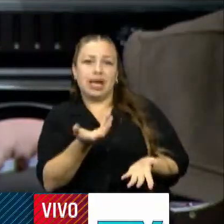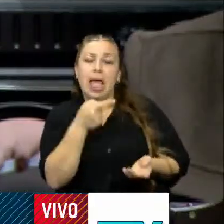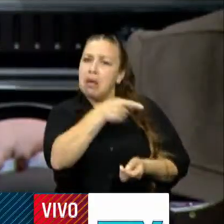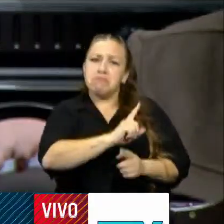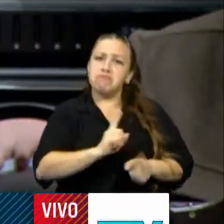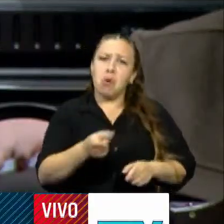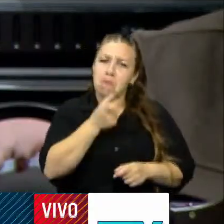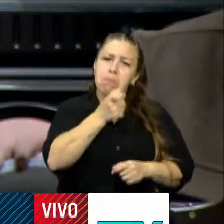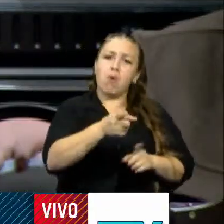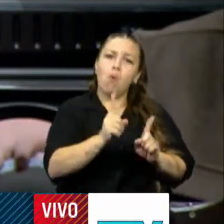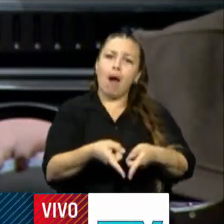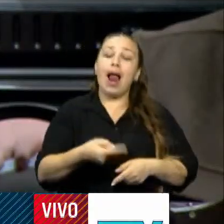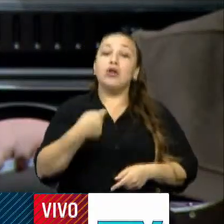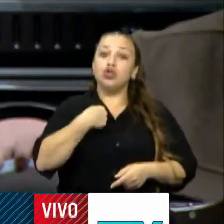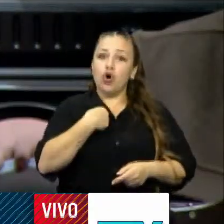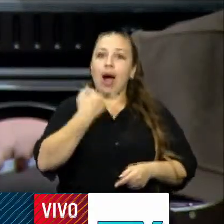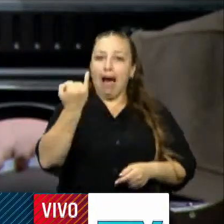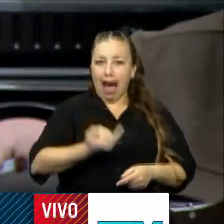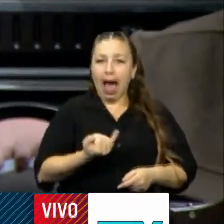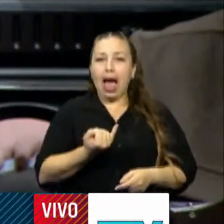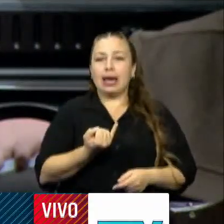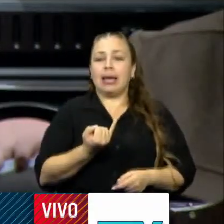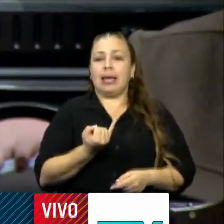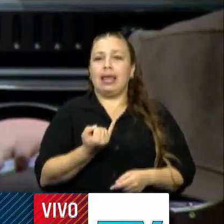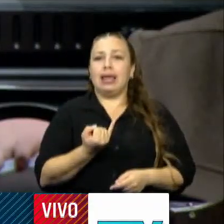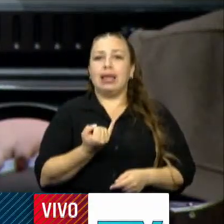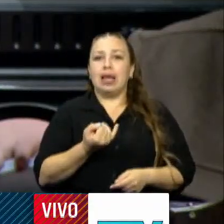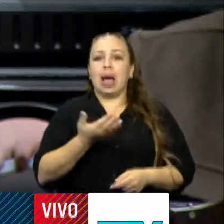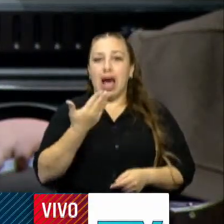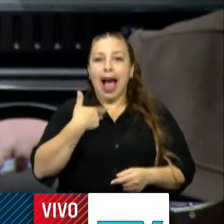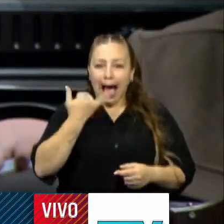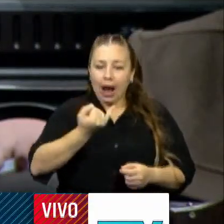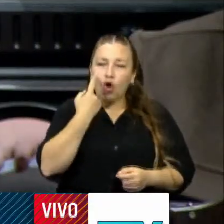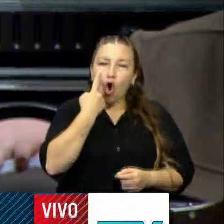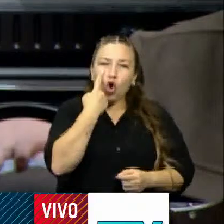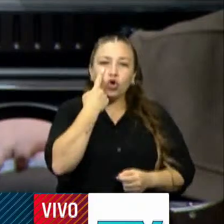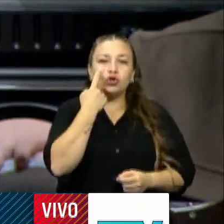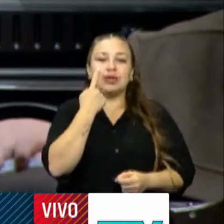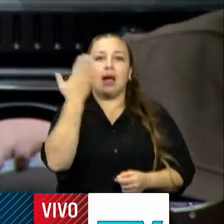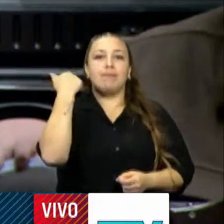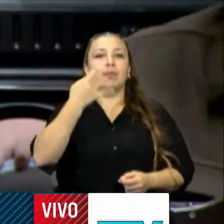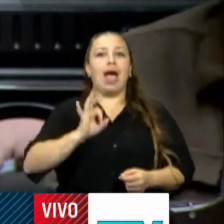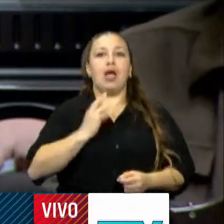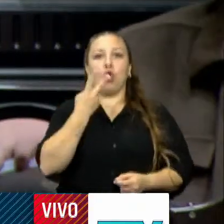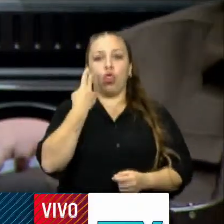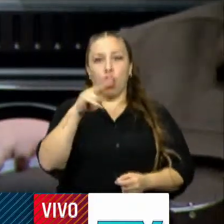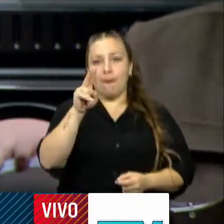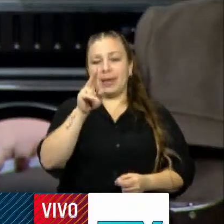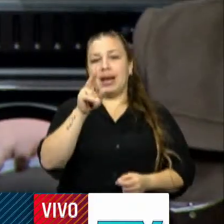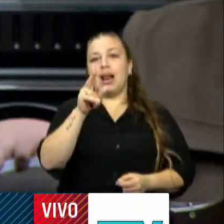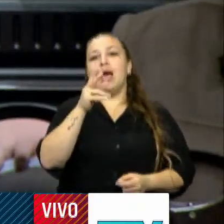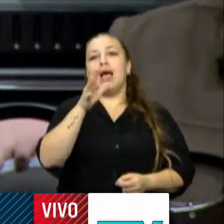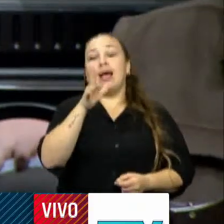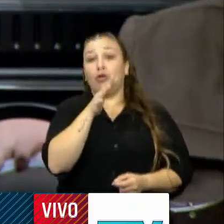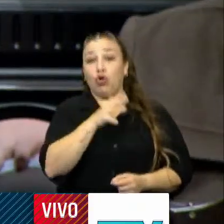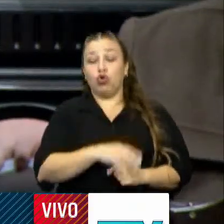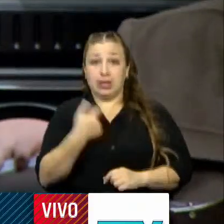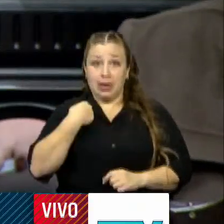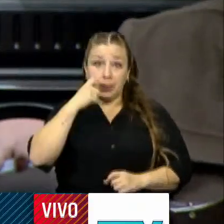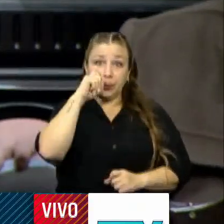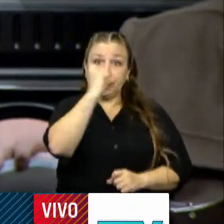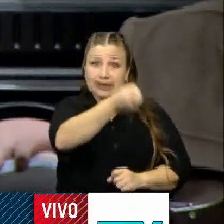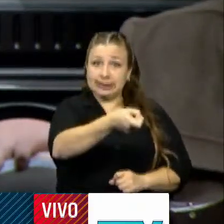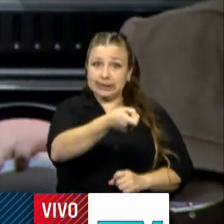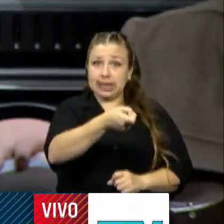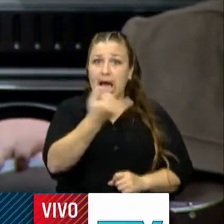Yo tuve la enorme posibilidad y enorme gracia de conocerlo en el 2014. Lo visité en ese momento,